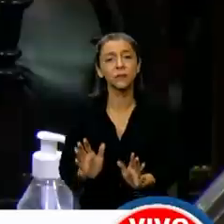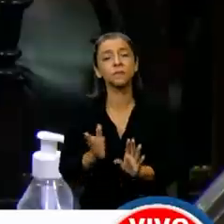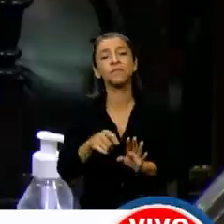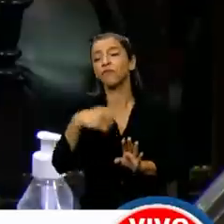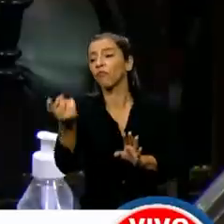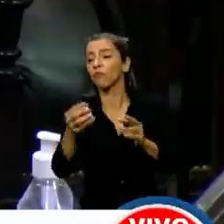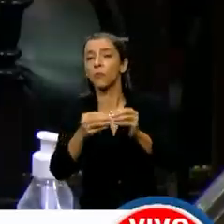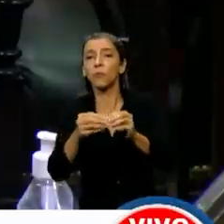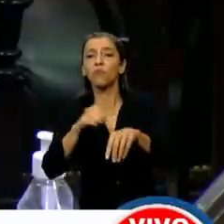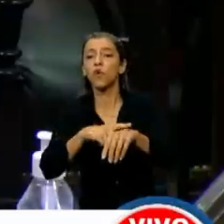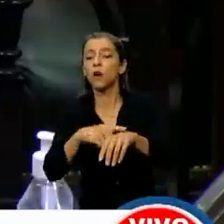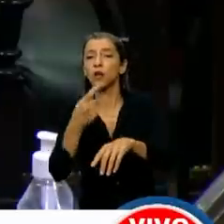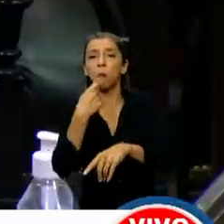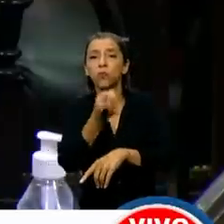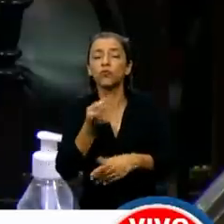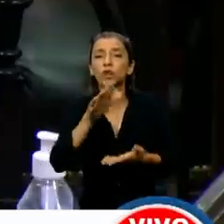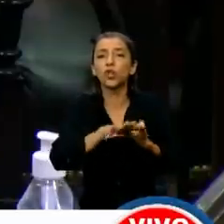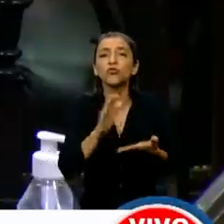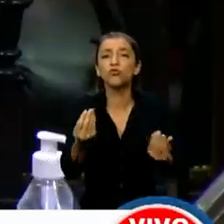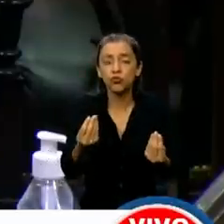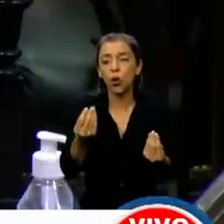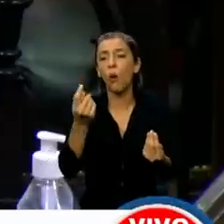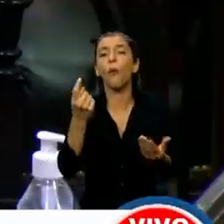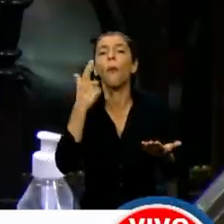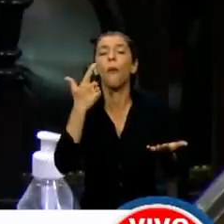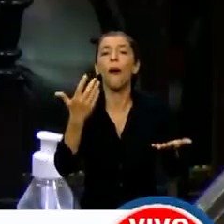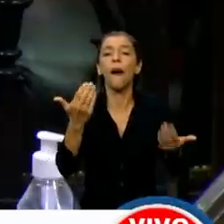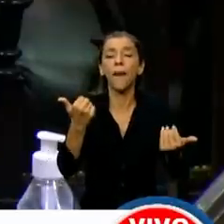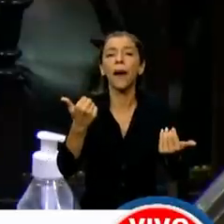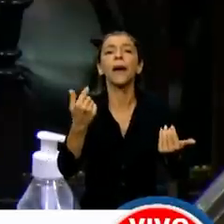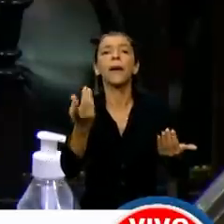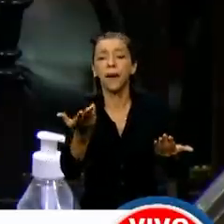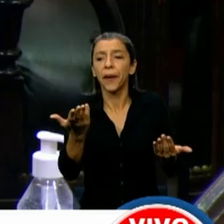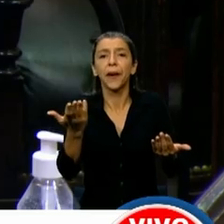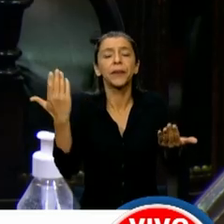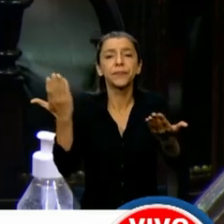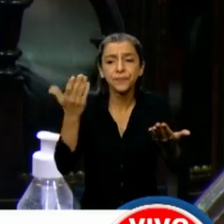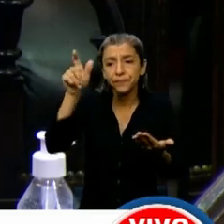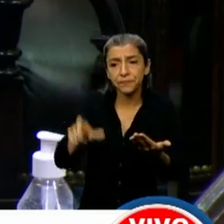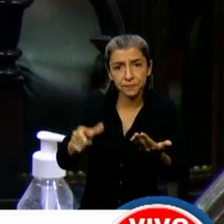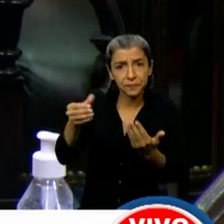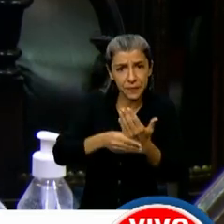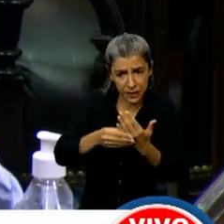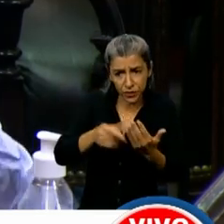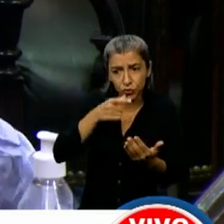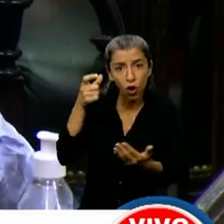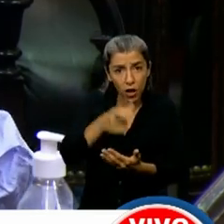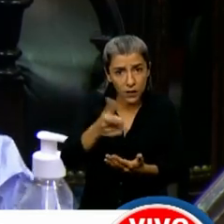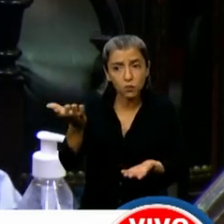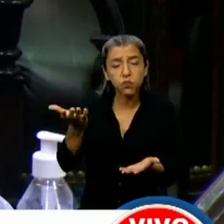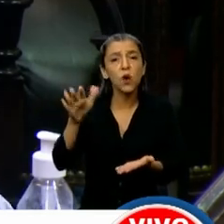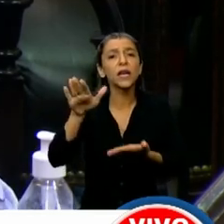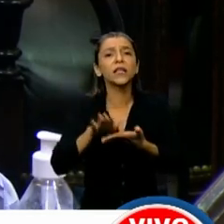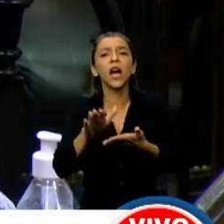volúmenes de emisión educadamente el ministro respondió con solvencia que emitieron para